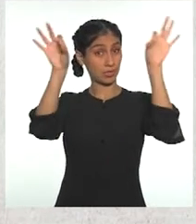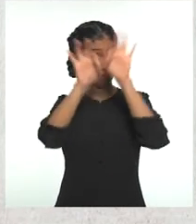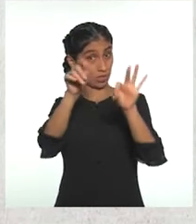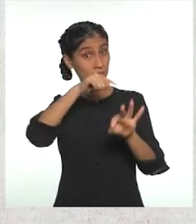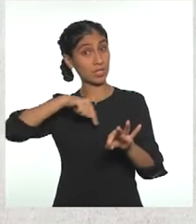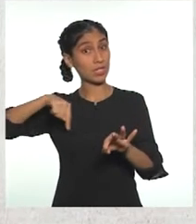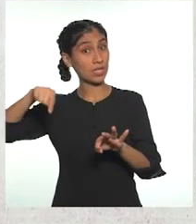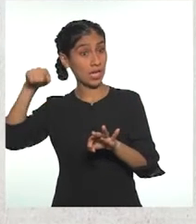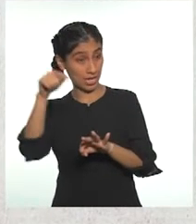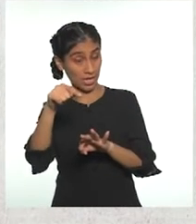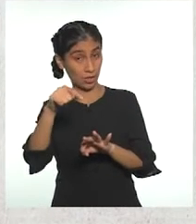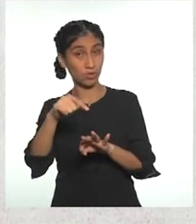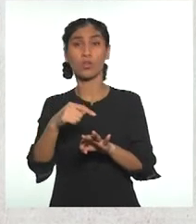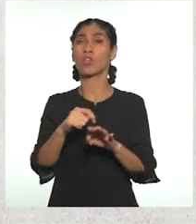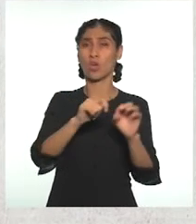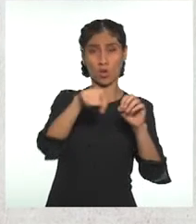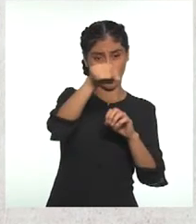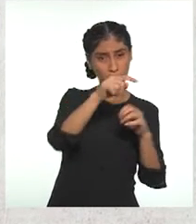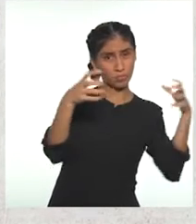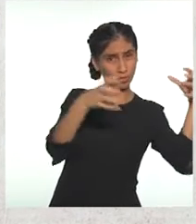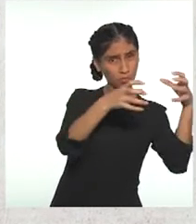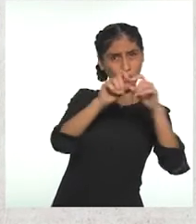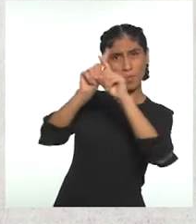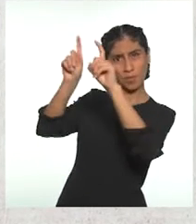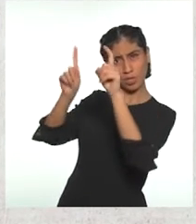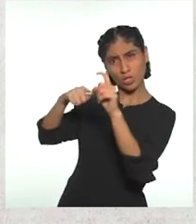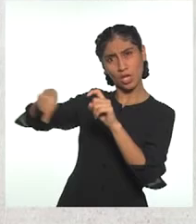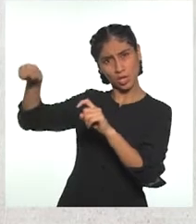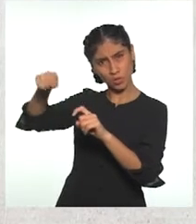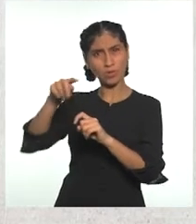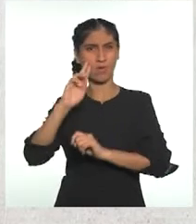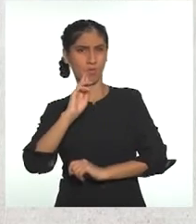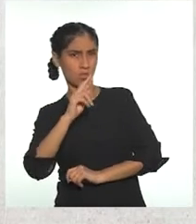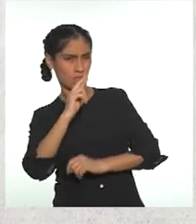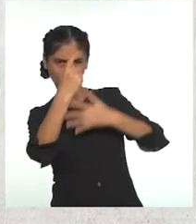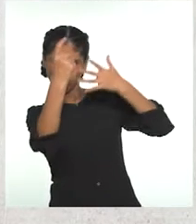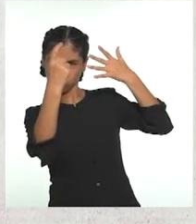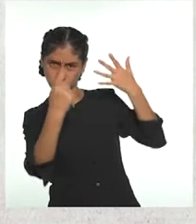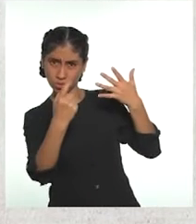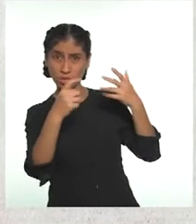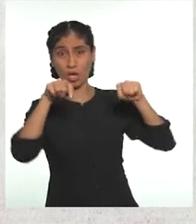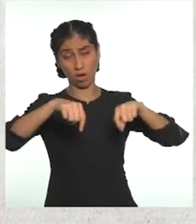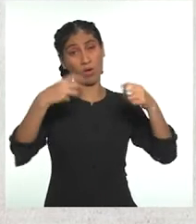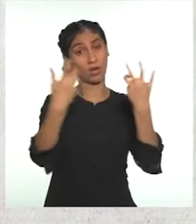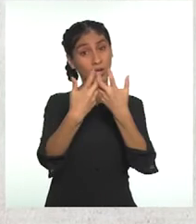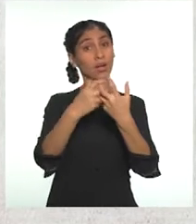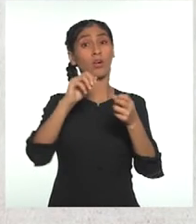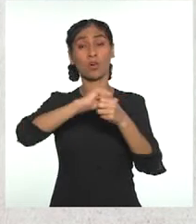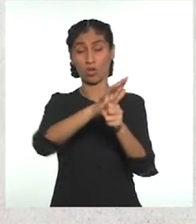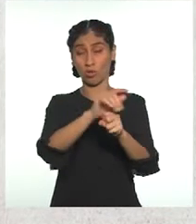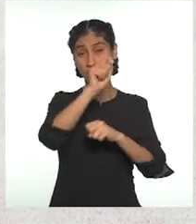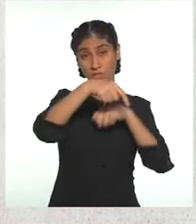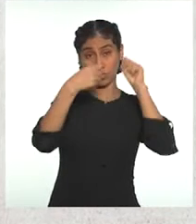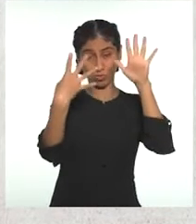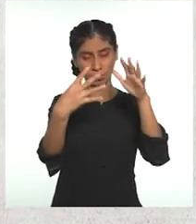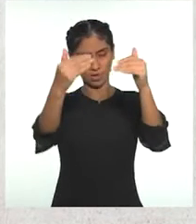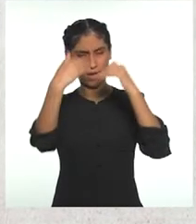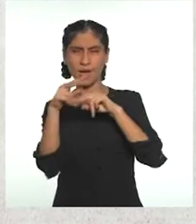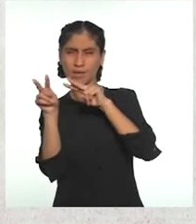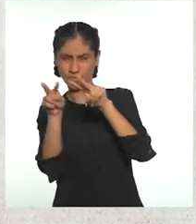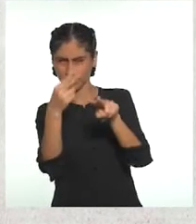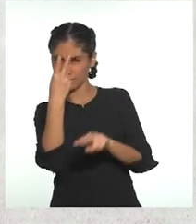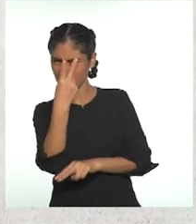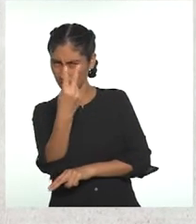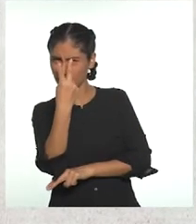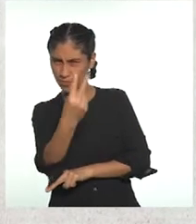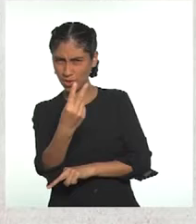diversos problemas de salud, como el que venimos afrontando actualmente por la pandemia del COVID-19. Ya veo. Así se suman los